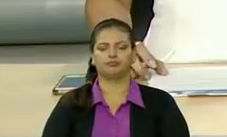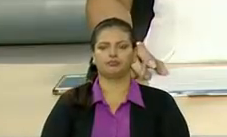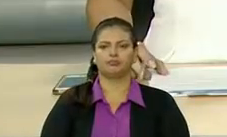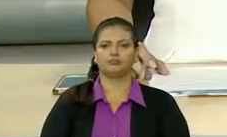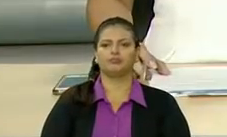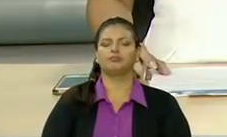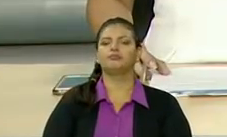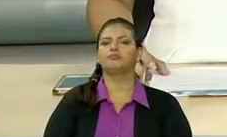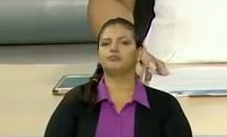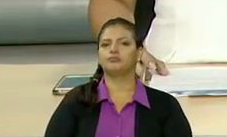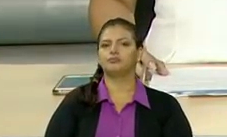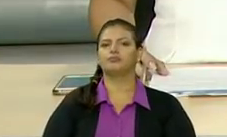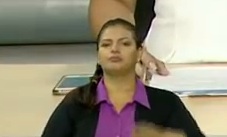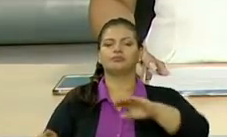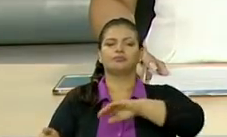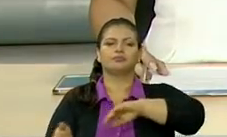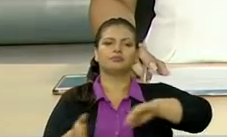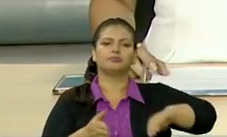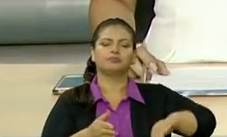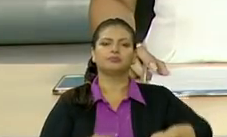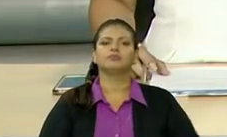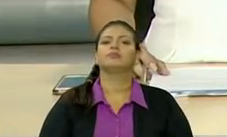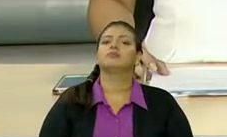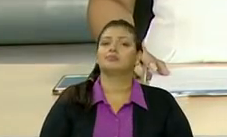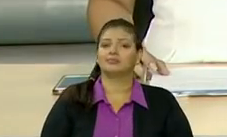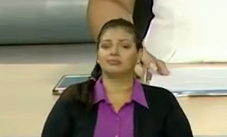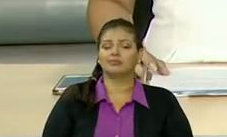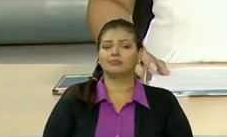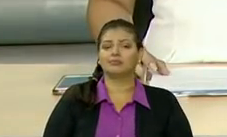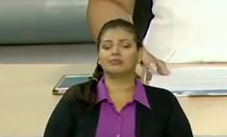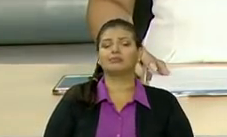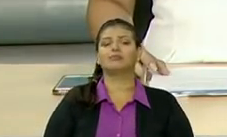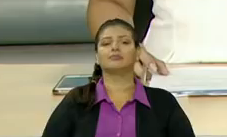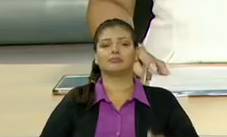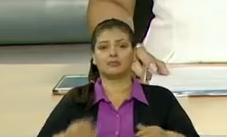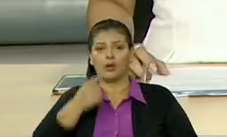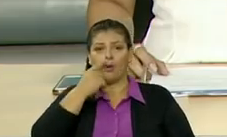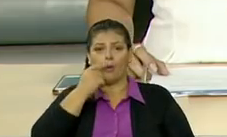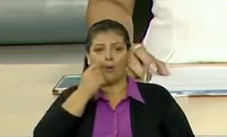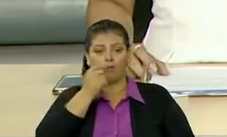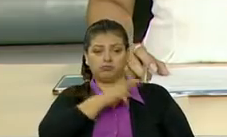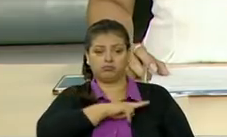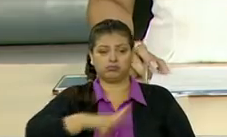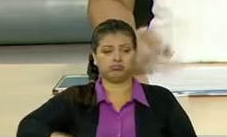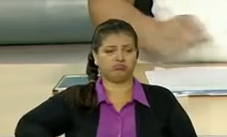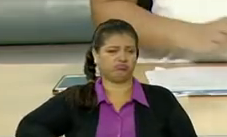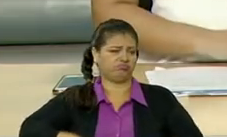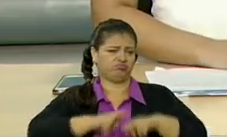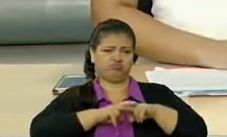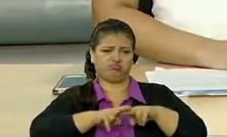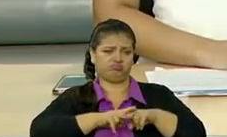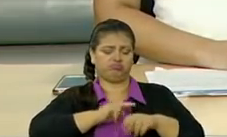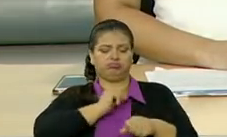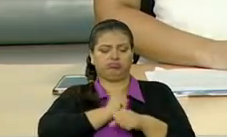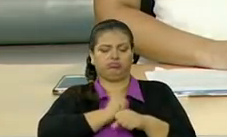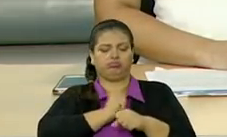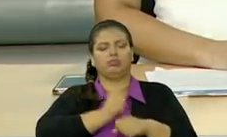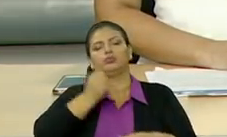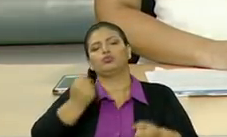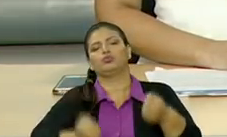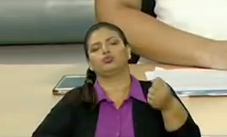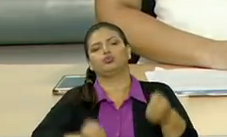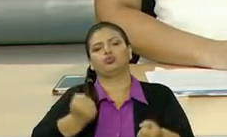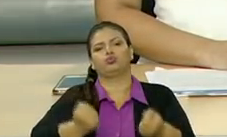Un menor de 17 años de edad estaría involucrado en un delito de robo cometido a un taxista informal. El afectado denunció que tres